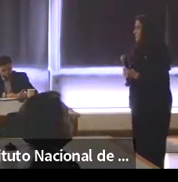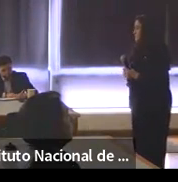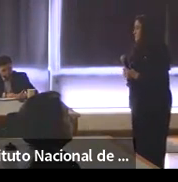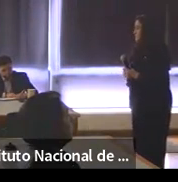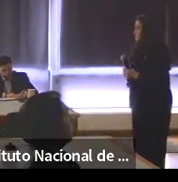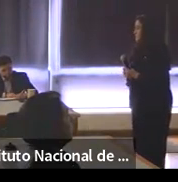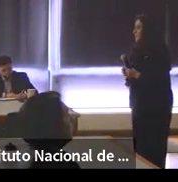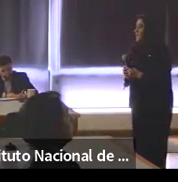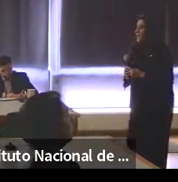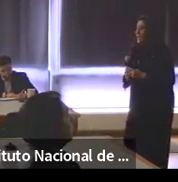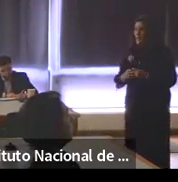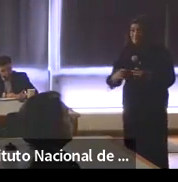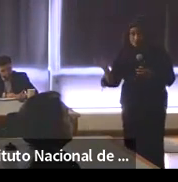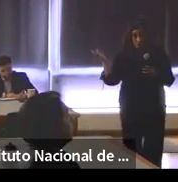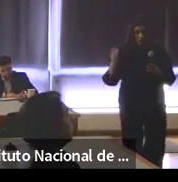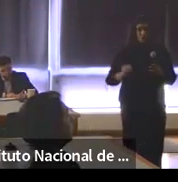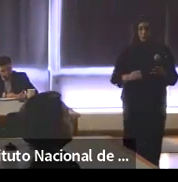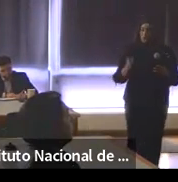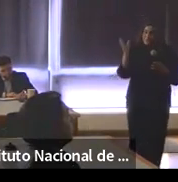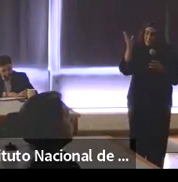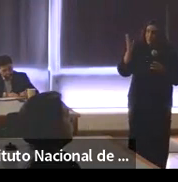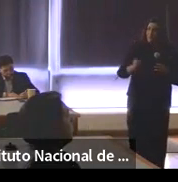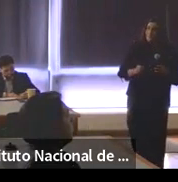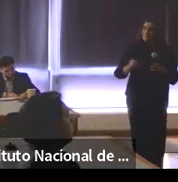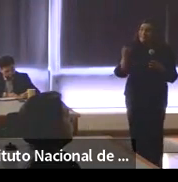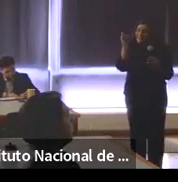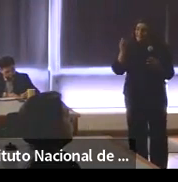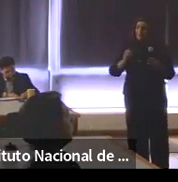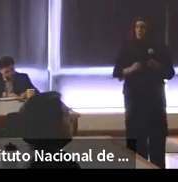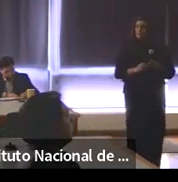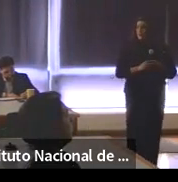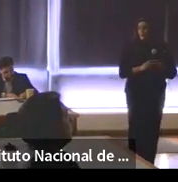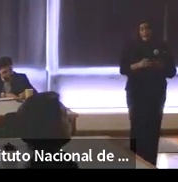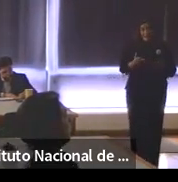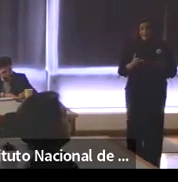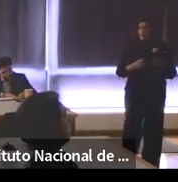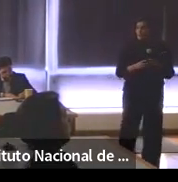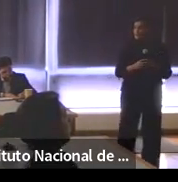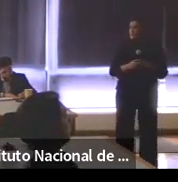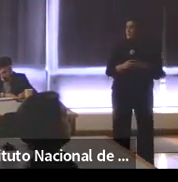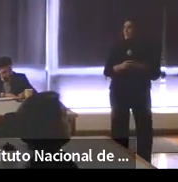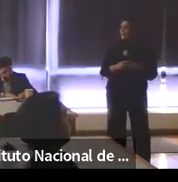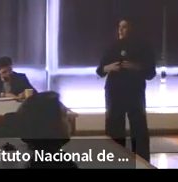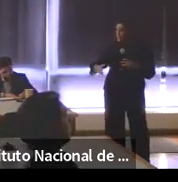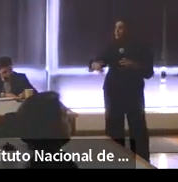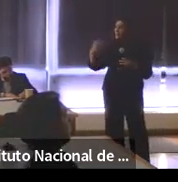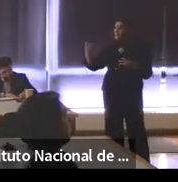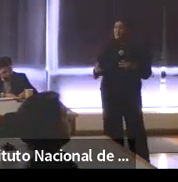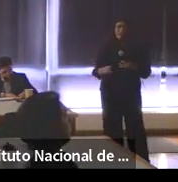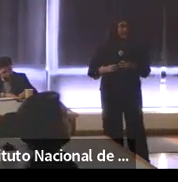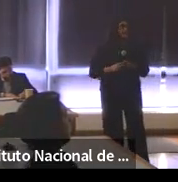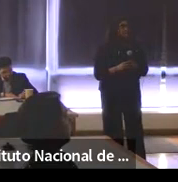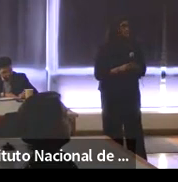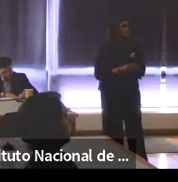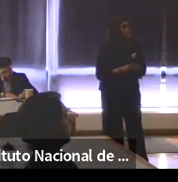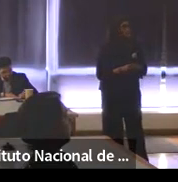persona ese es uno de los puntos importantes y tácticos que usted que se tiene que identificar en una